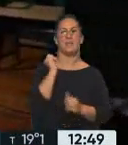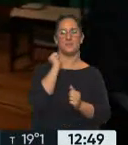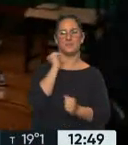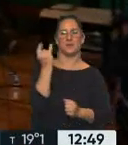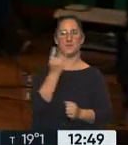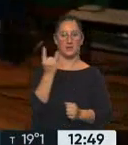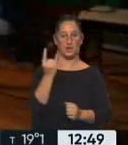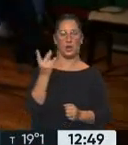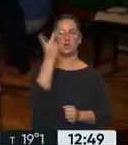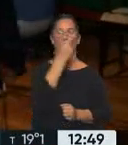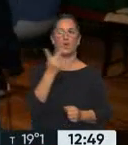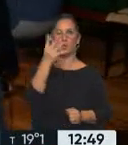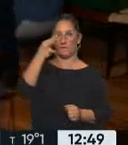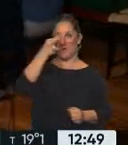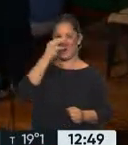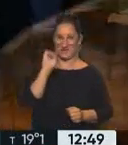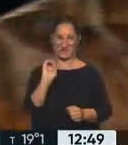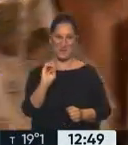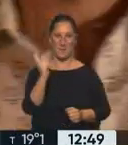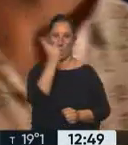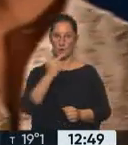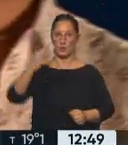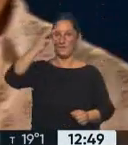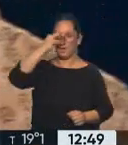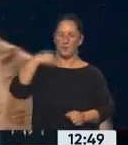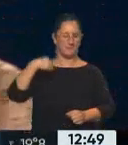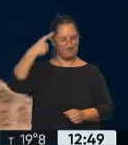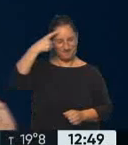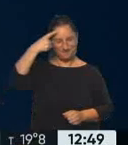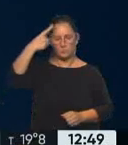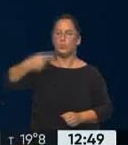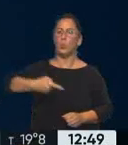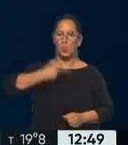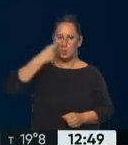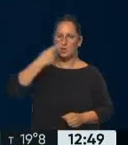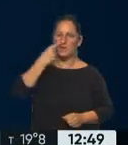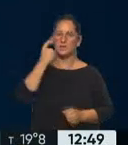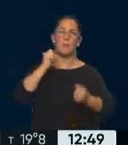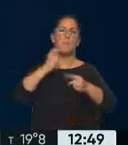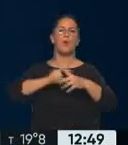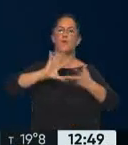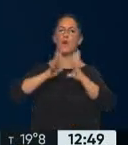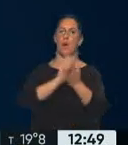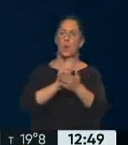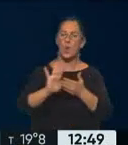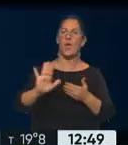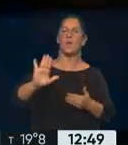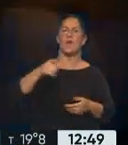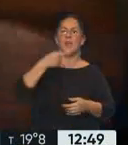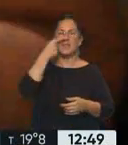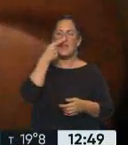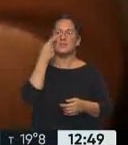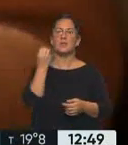es 2:20, que yo apuesto que va a ser muy interesante por el formato nuevo, va a ser interesante